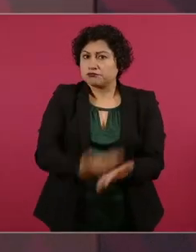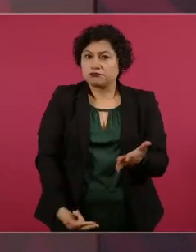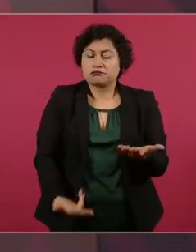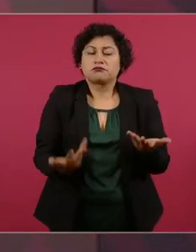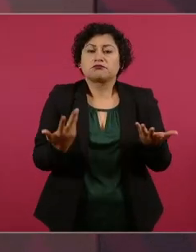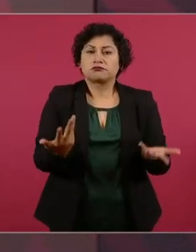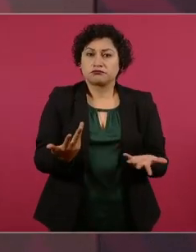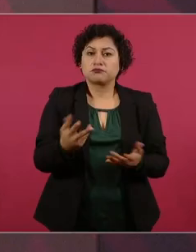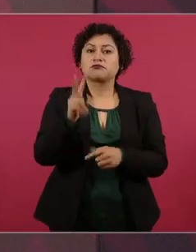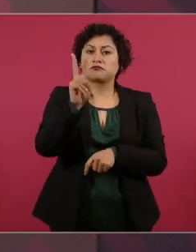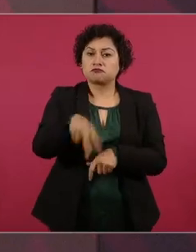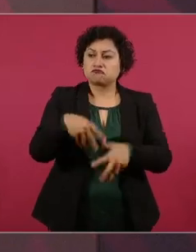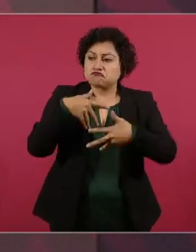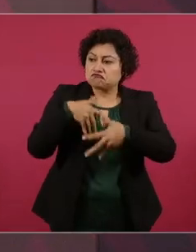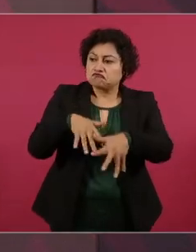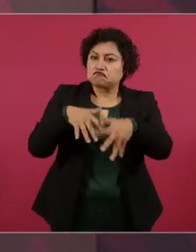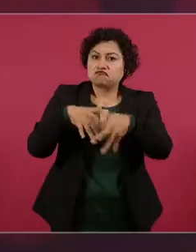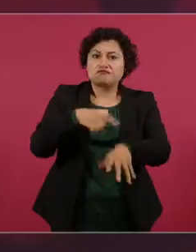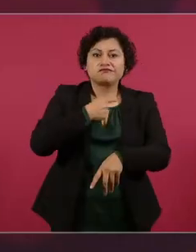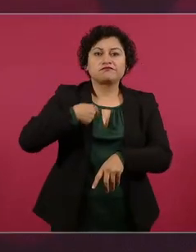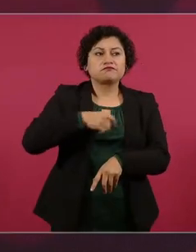en Cárdenas, Tabasco.